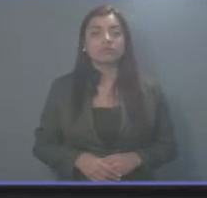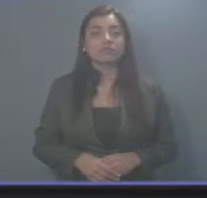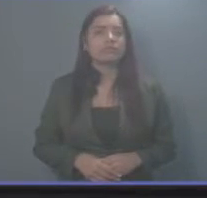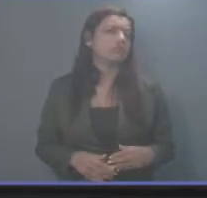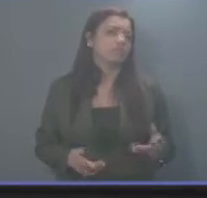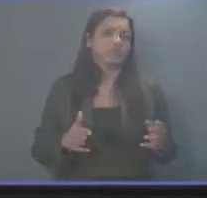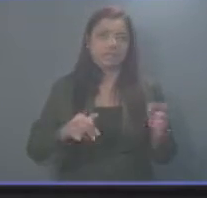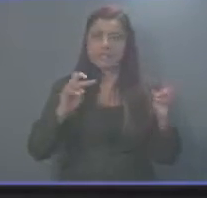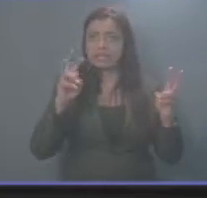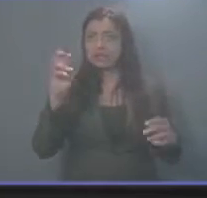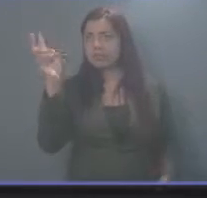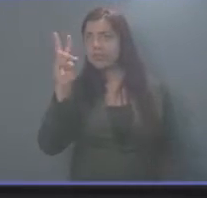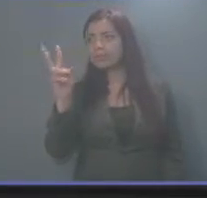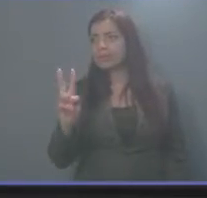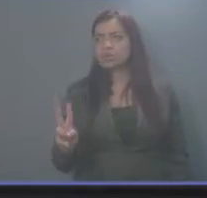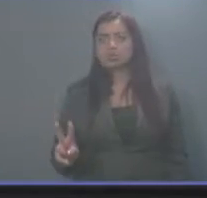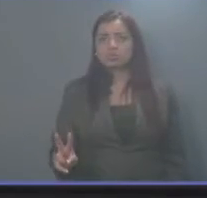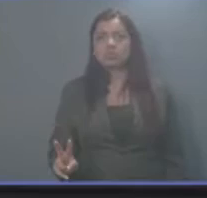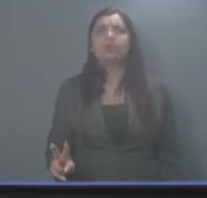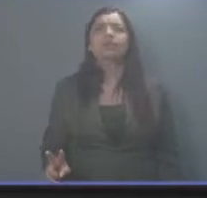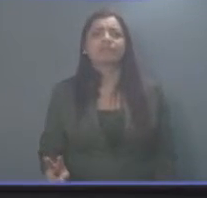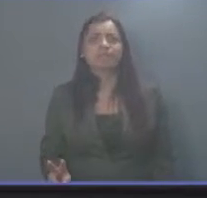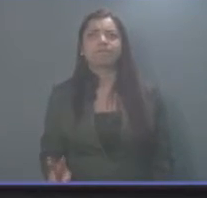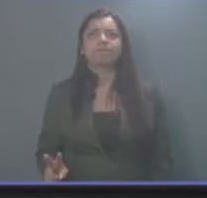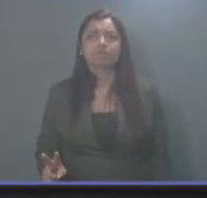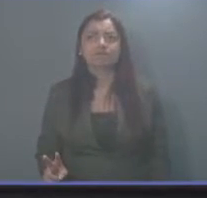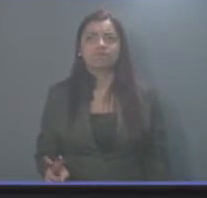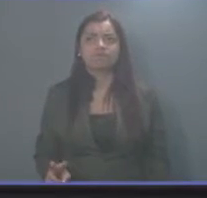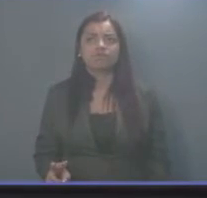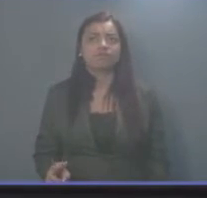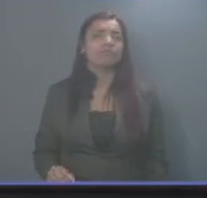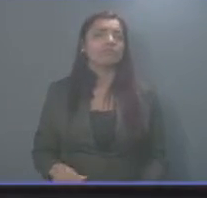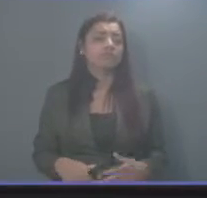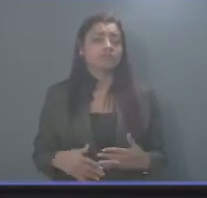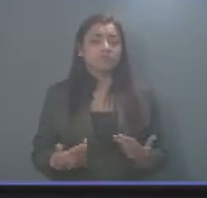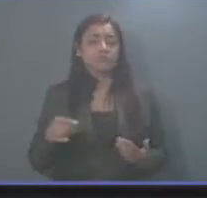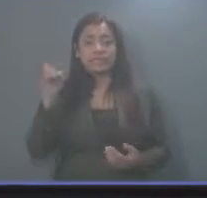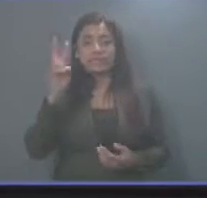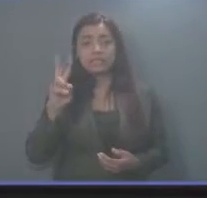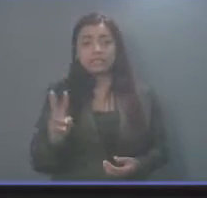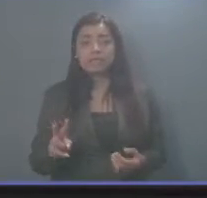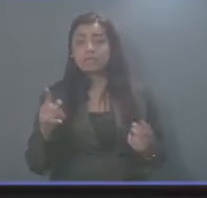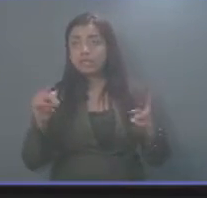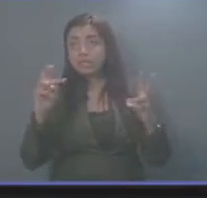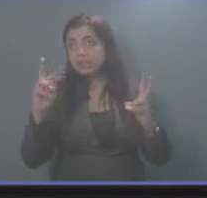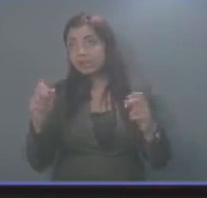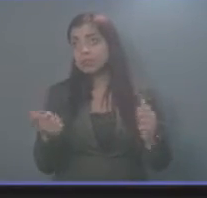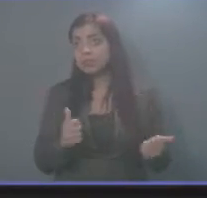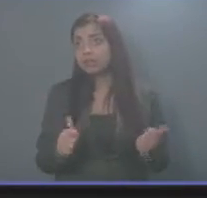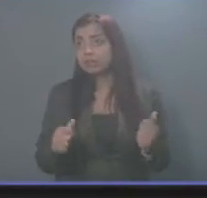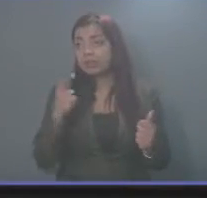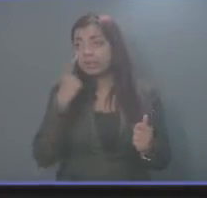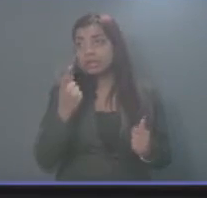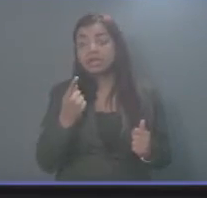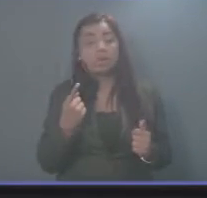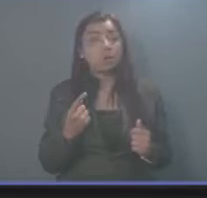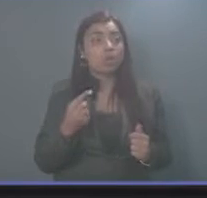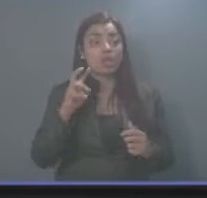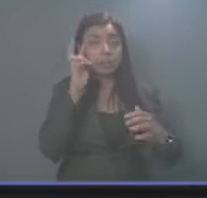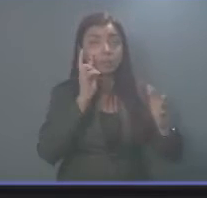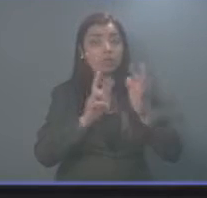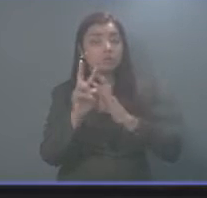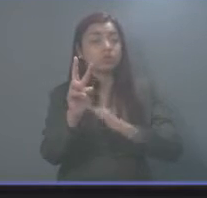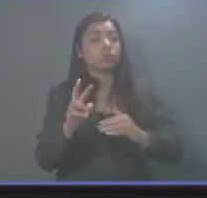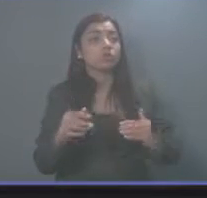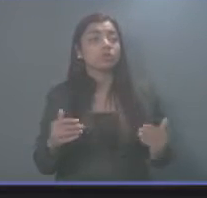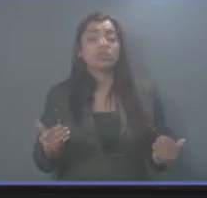El tema Venezuela es un tema que se ve o se quiere ver dependiendo de la óptica o la